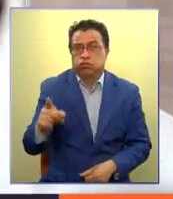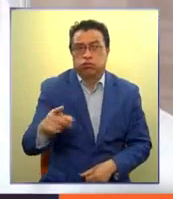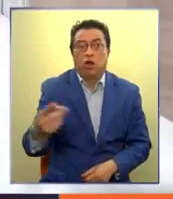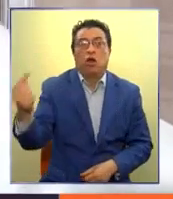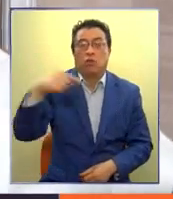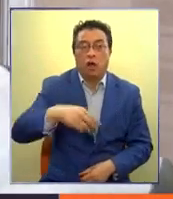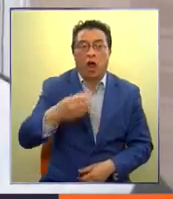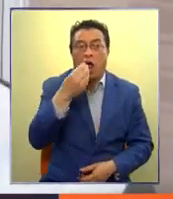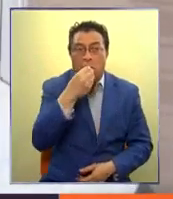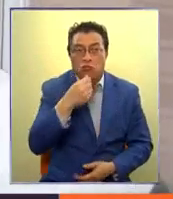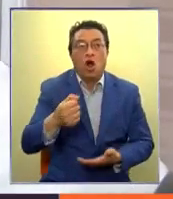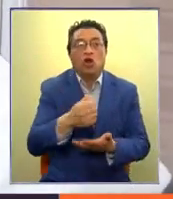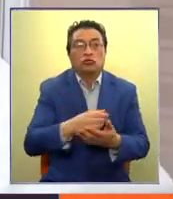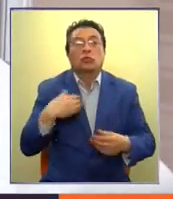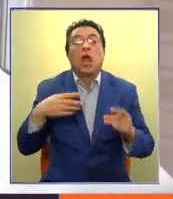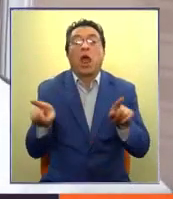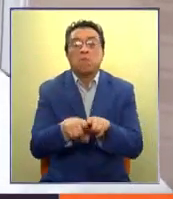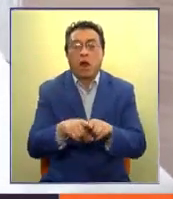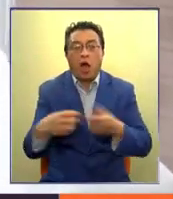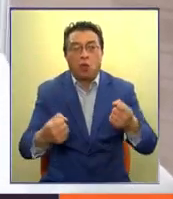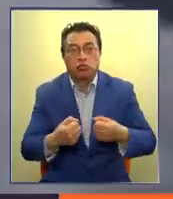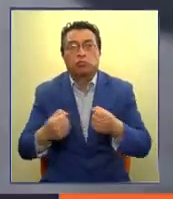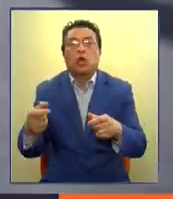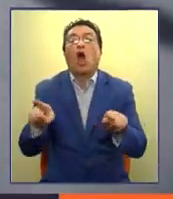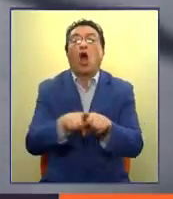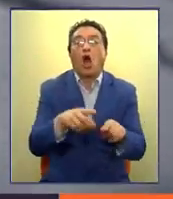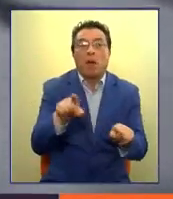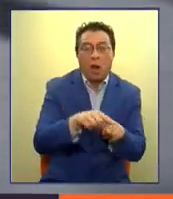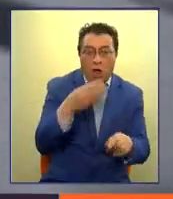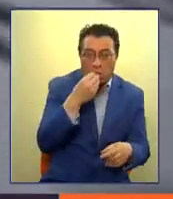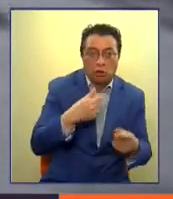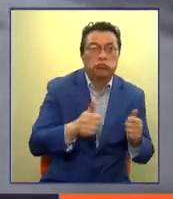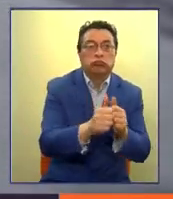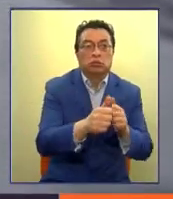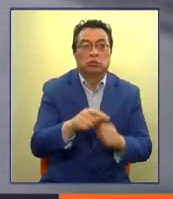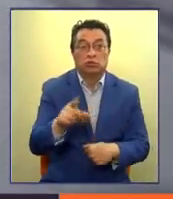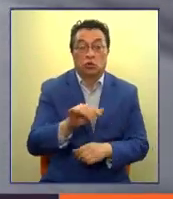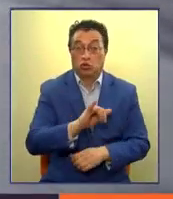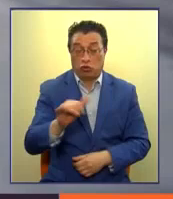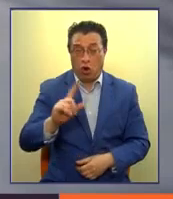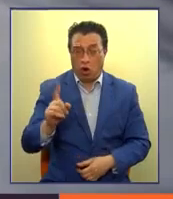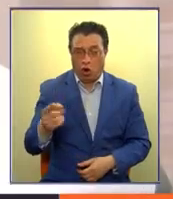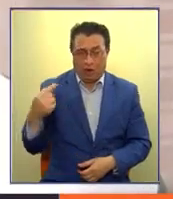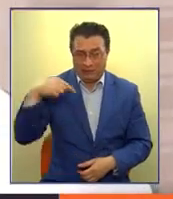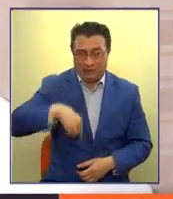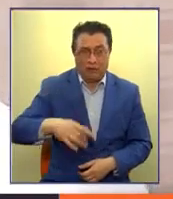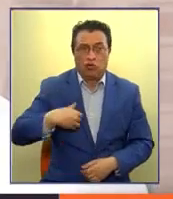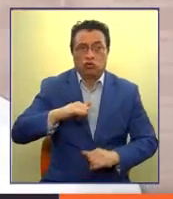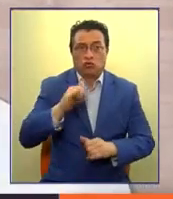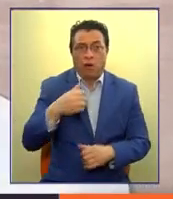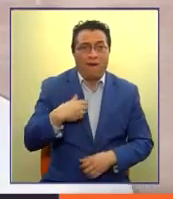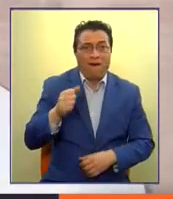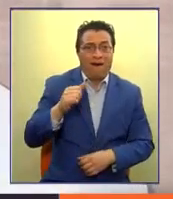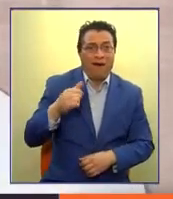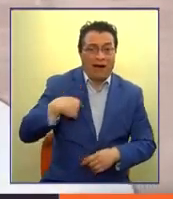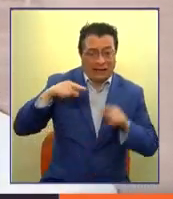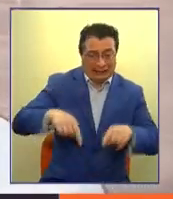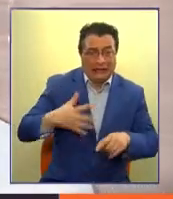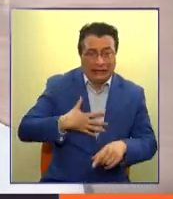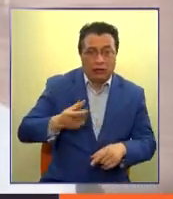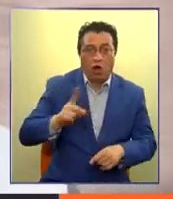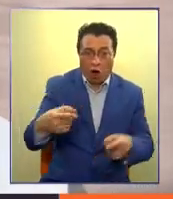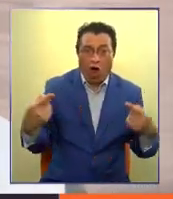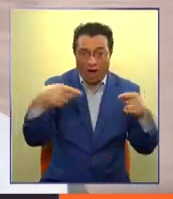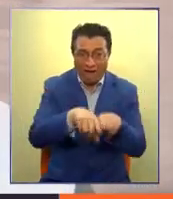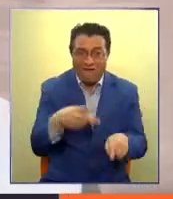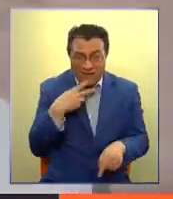almuerzo, salía en el auto de mi hermano, salía a comer con mi hermano. ¿Ella nunca estuvo acá contra su voluntad? Nunca, amigo, nunca, jamás. ¿Ella estaba conviviendo